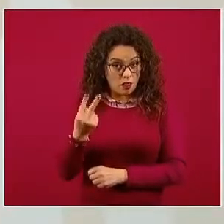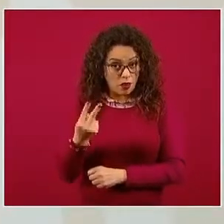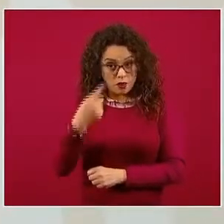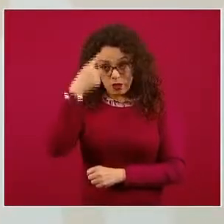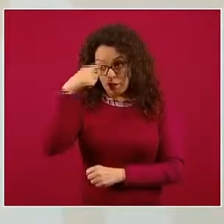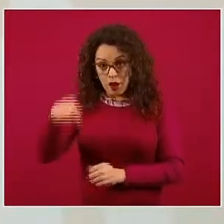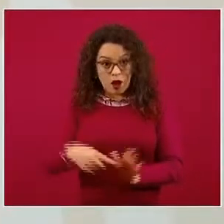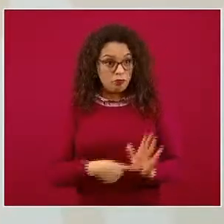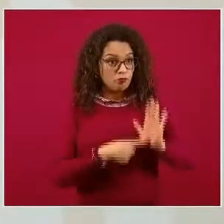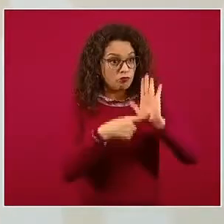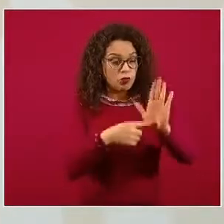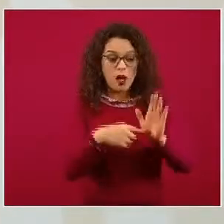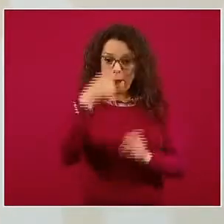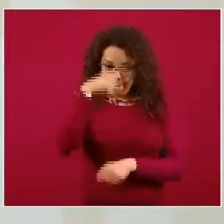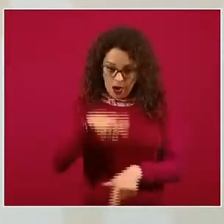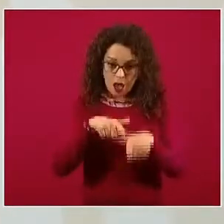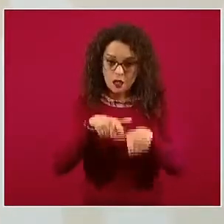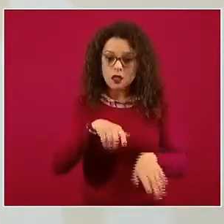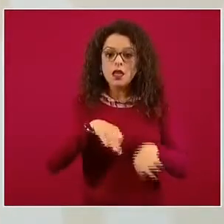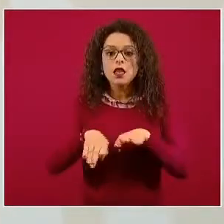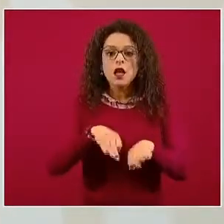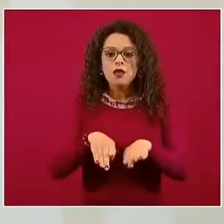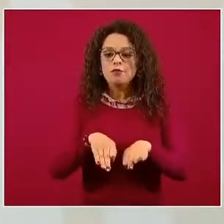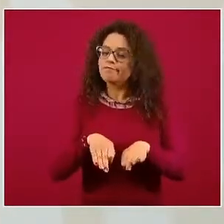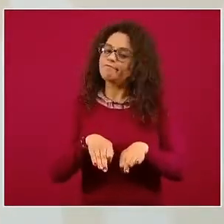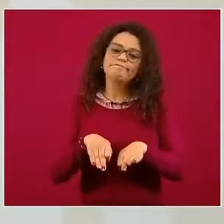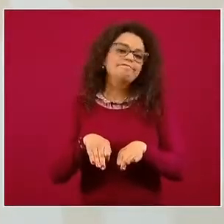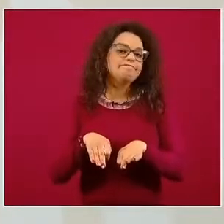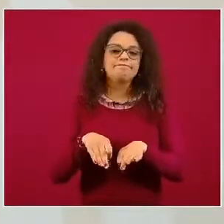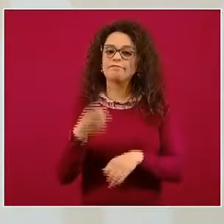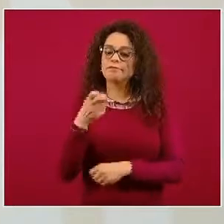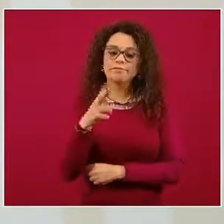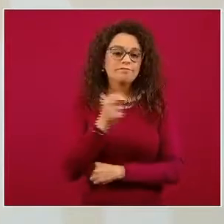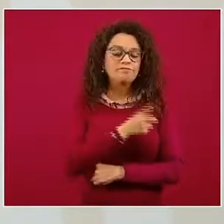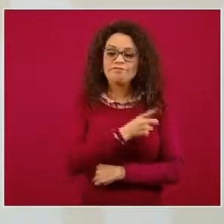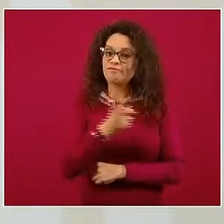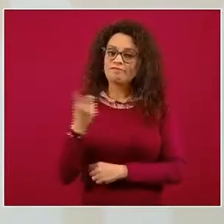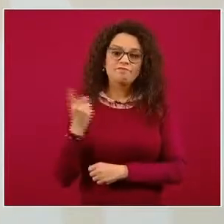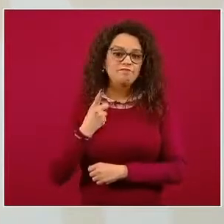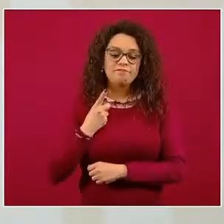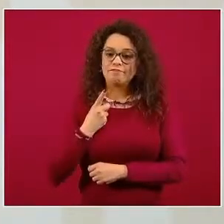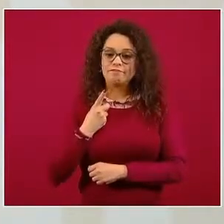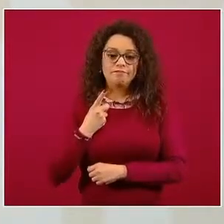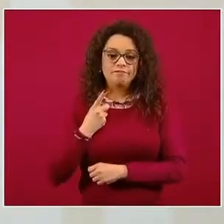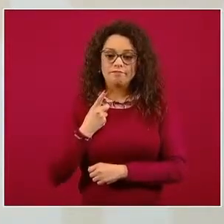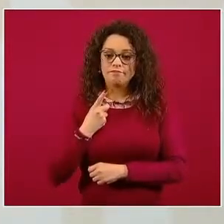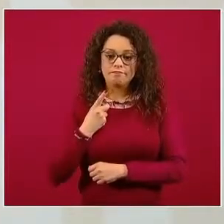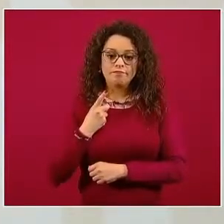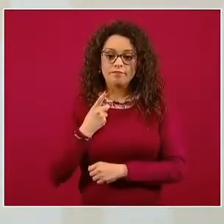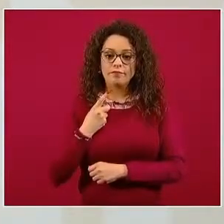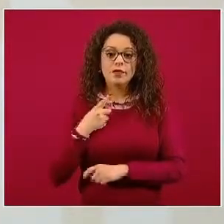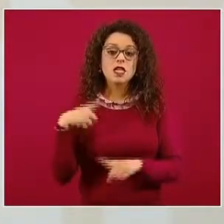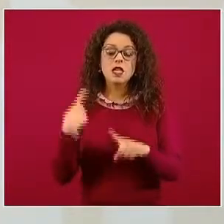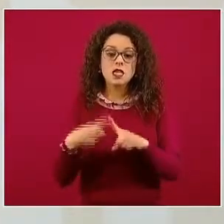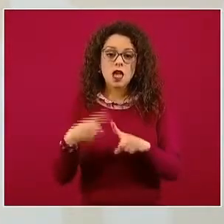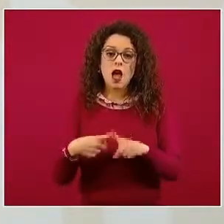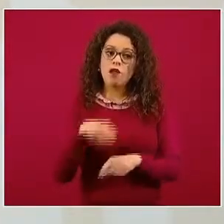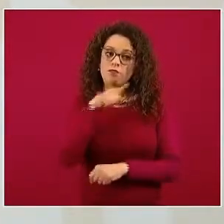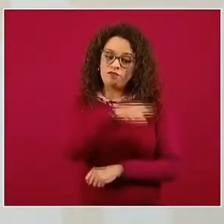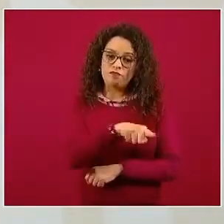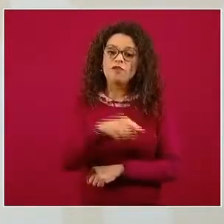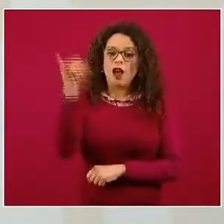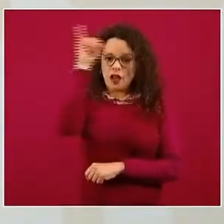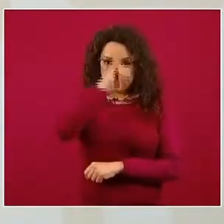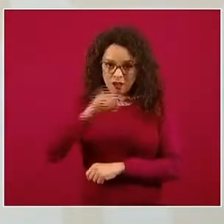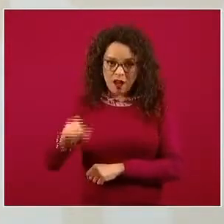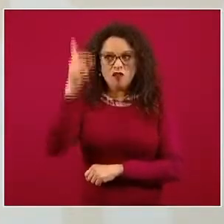poder continuar laborando. Esto es una acción que no debería de llevarse a cabo por parte, digamos, de los empleadores o